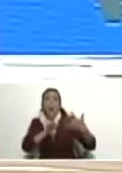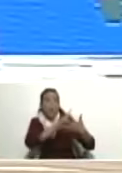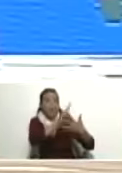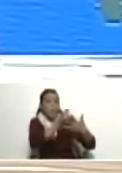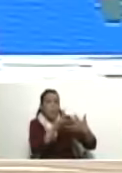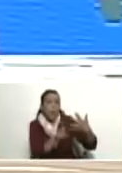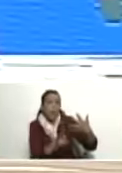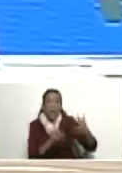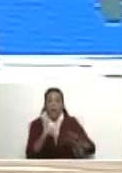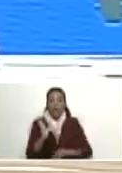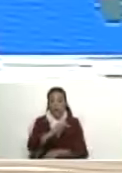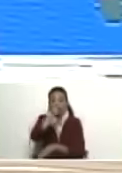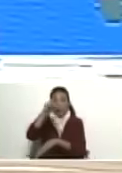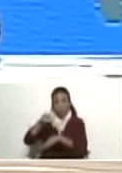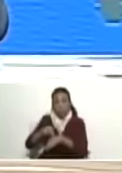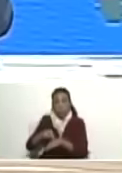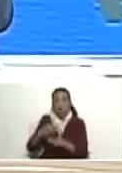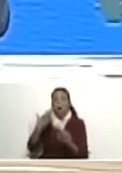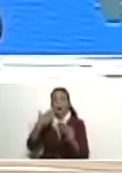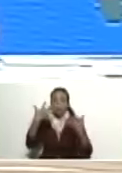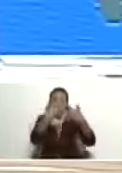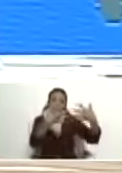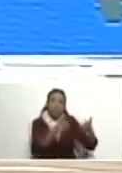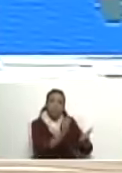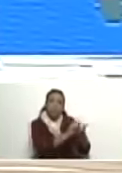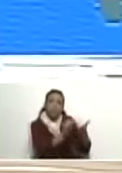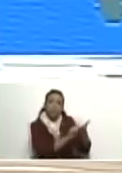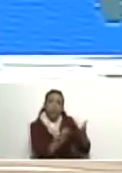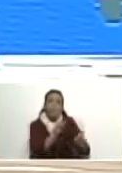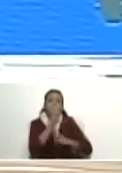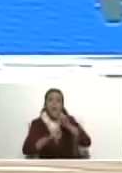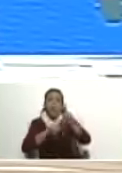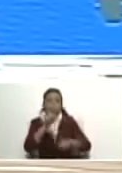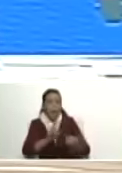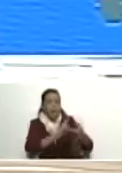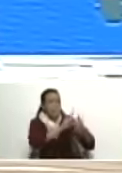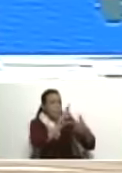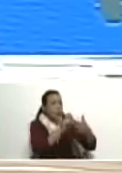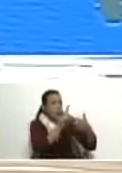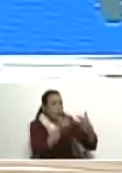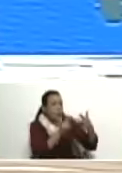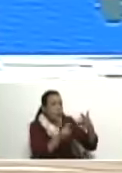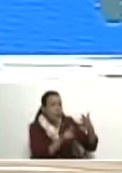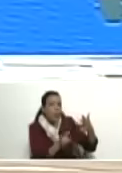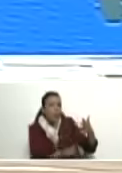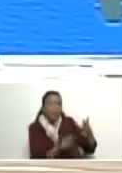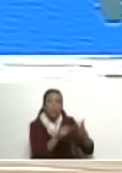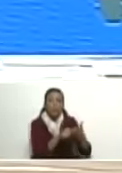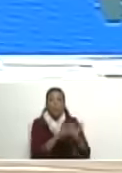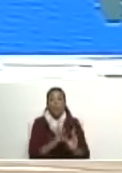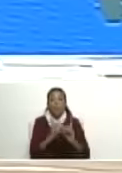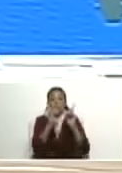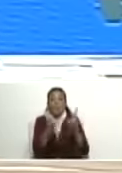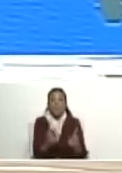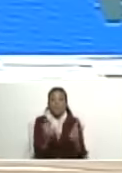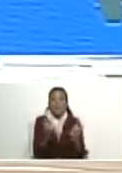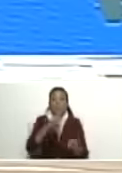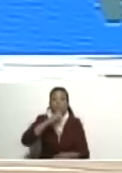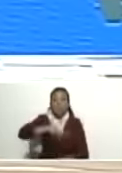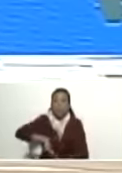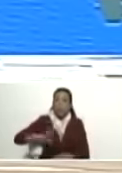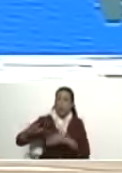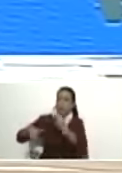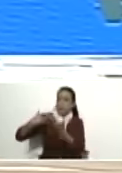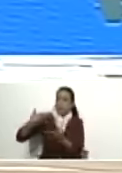la Asamblea Nacional de manera soberana le ha planteado al pueblo para su decisión sobre los temas históricos